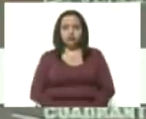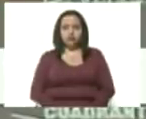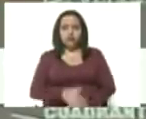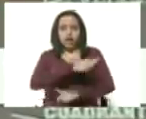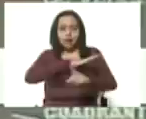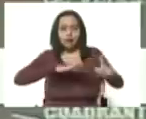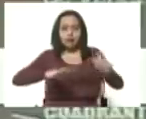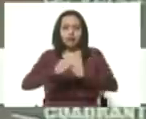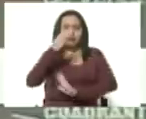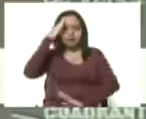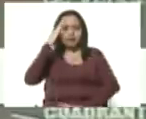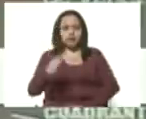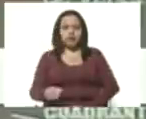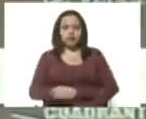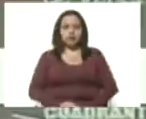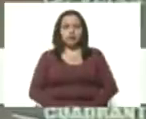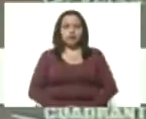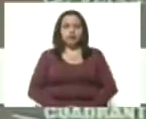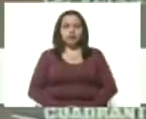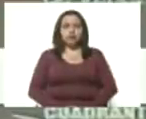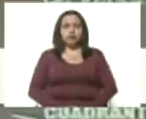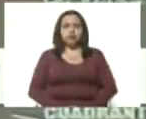ambientales y militares.